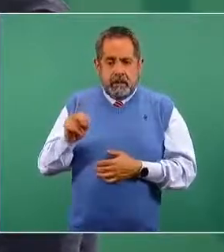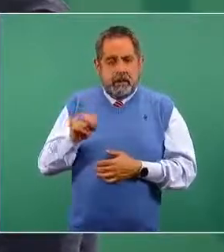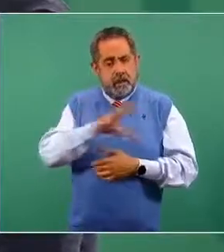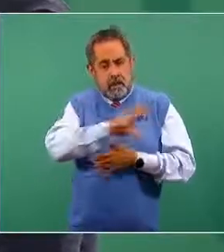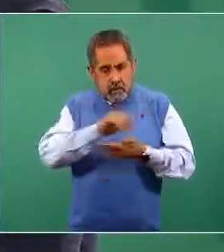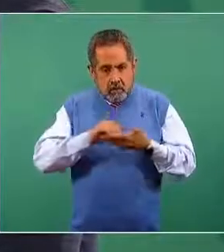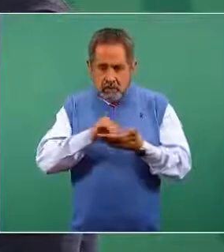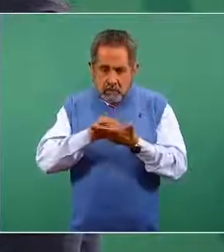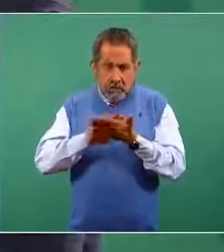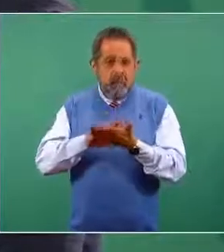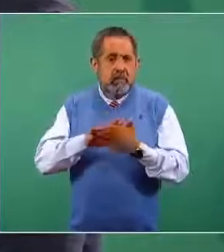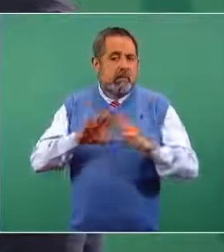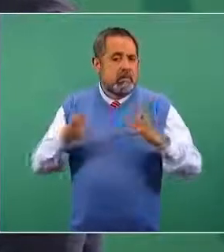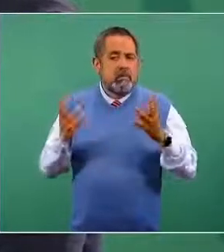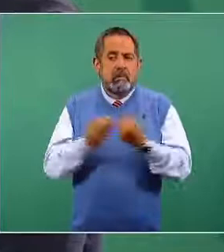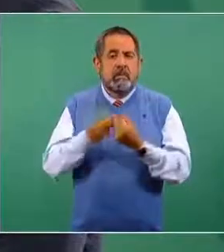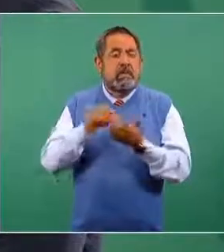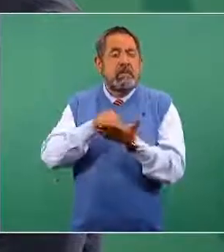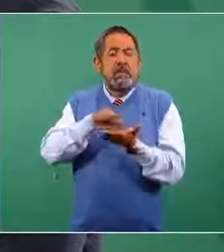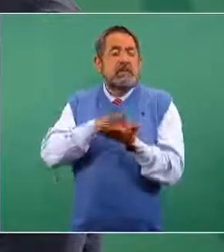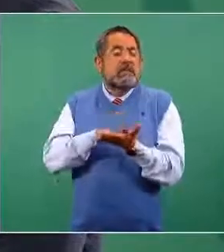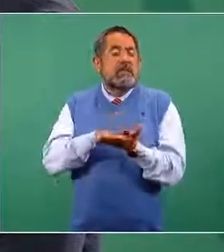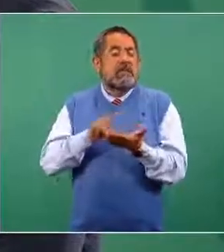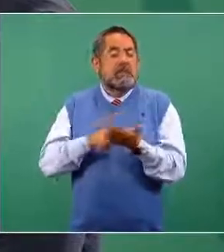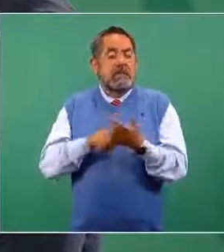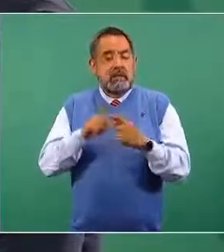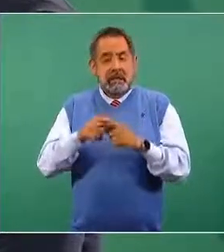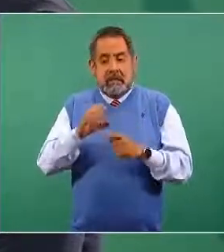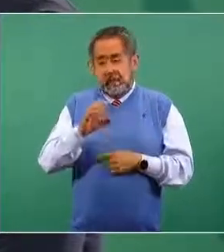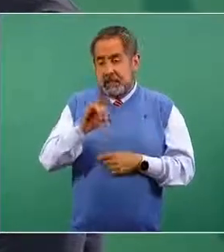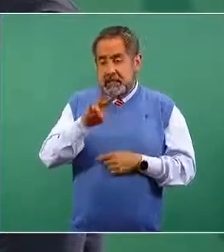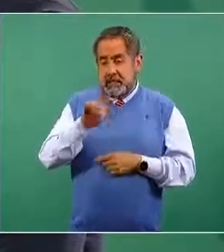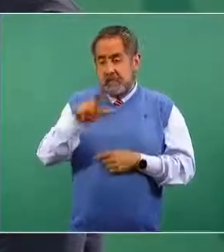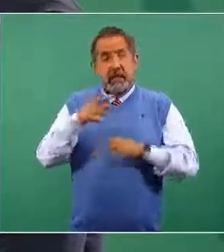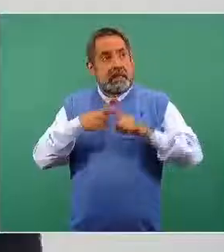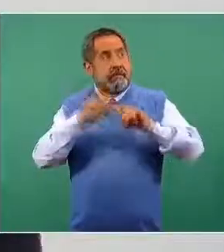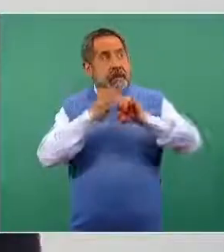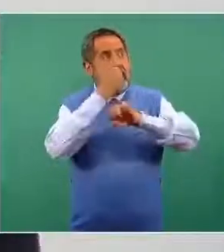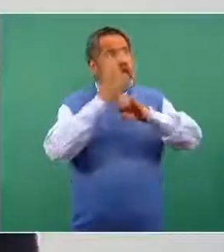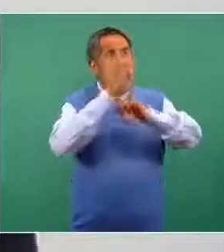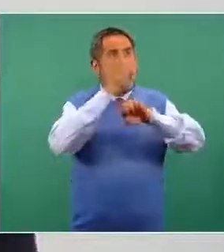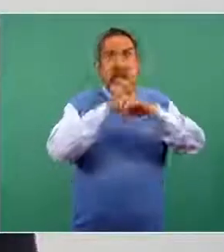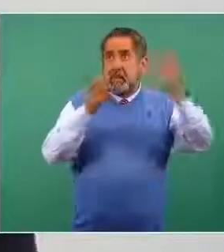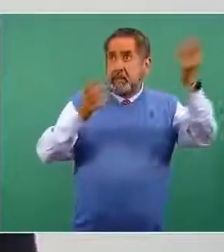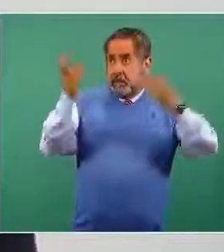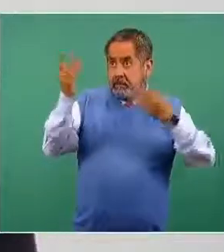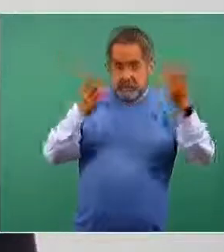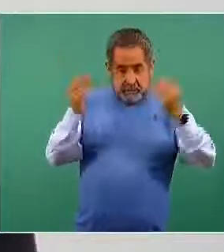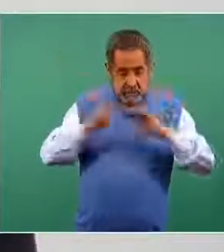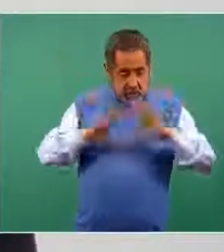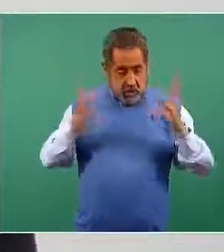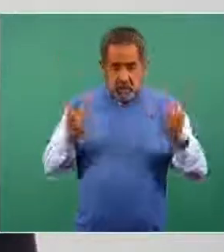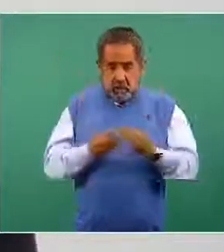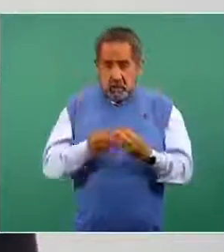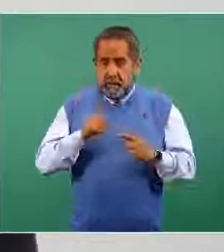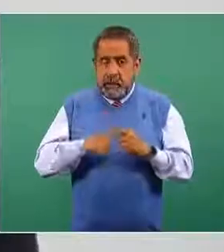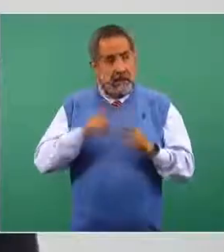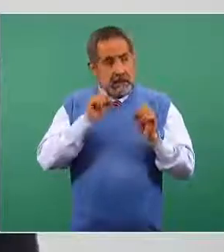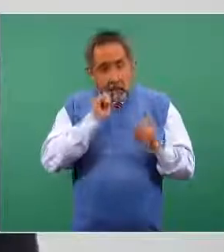integra lo que sucede en los registros civiles de las entidades federativas, específicamente de las áreas